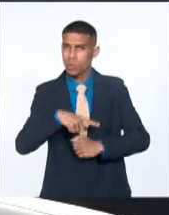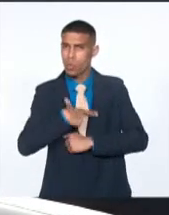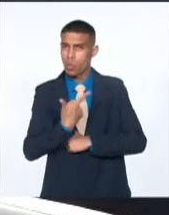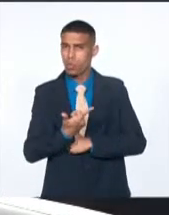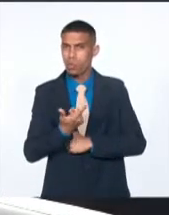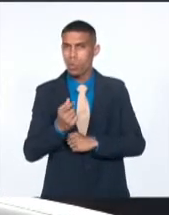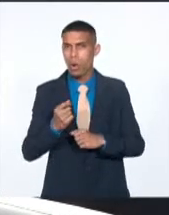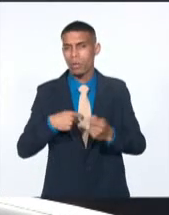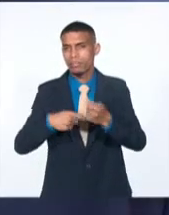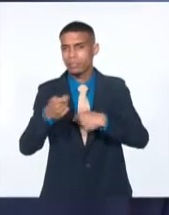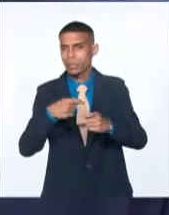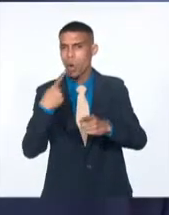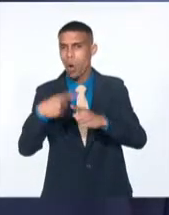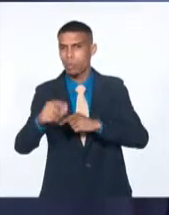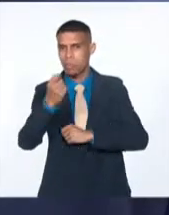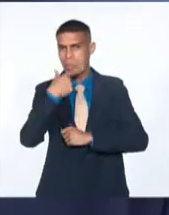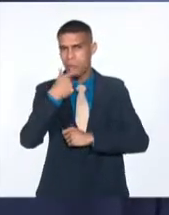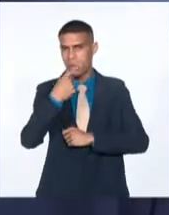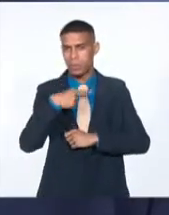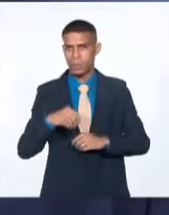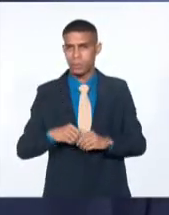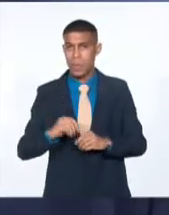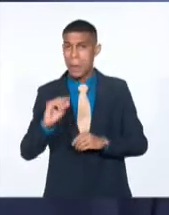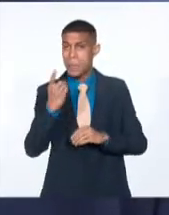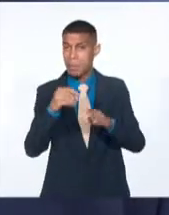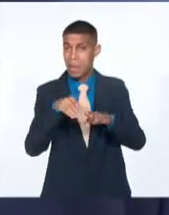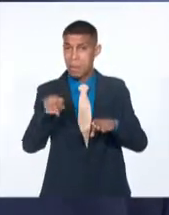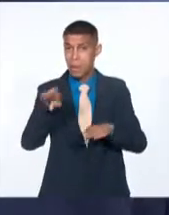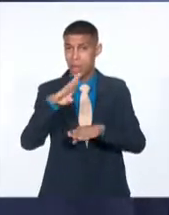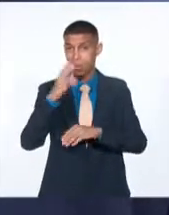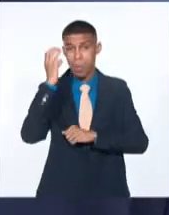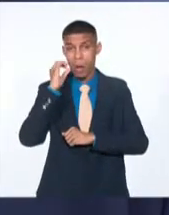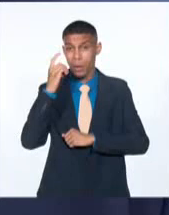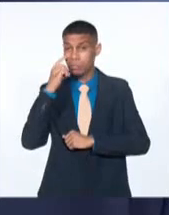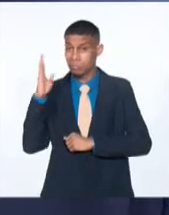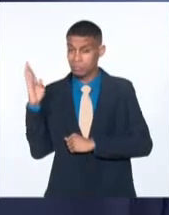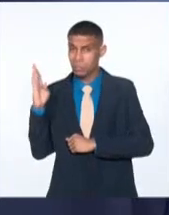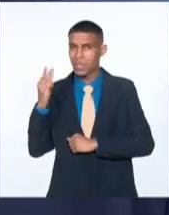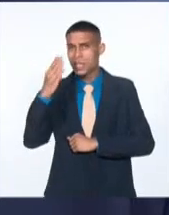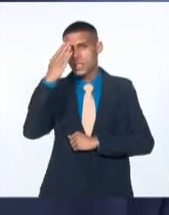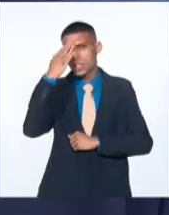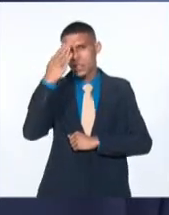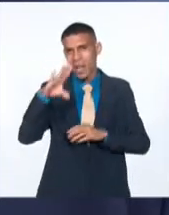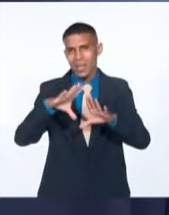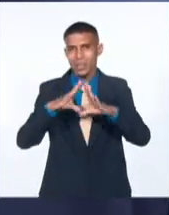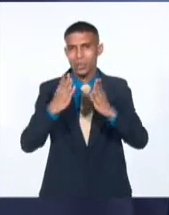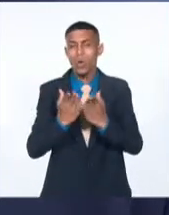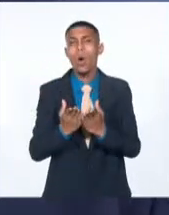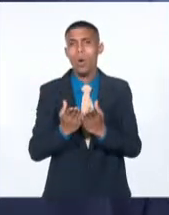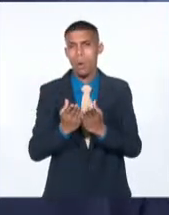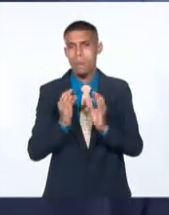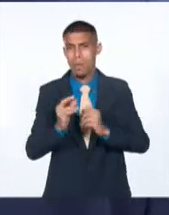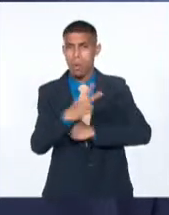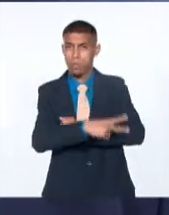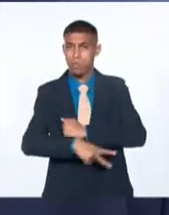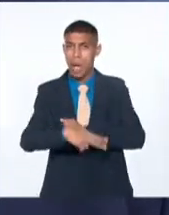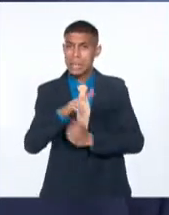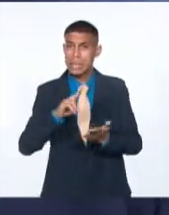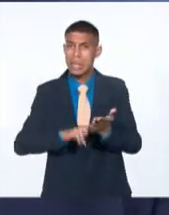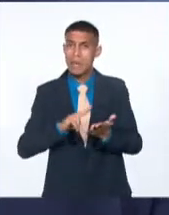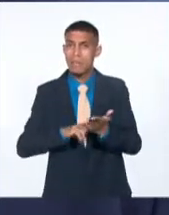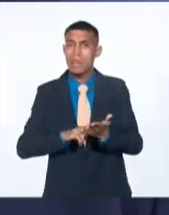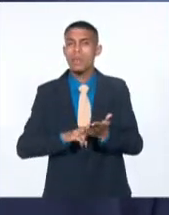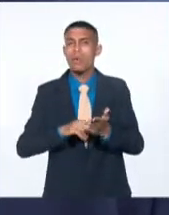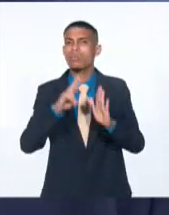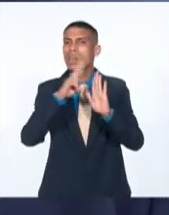medicamentos. El primer ministro Manuel Marrero Cruz transmitió un agradecimiento por la posición de estos países a favor de la